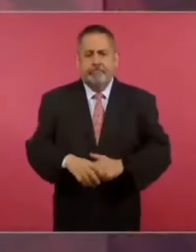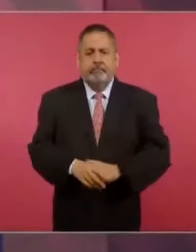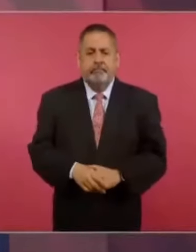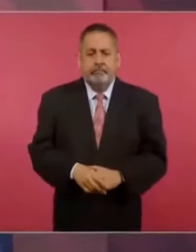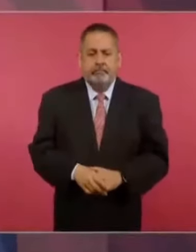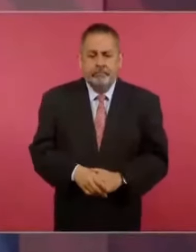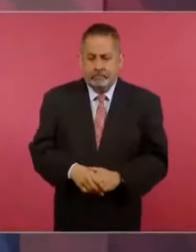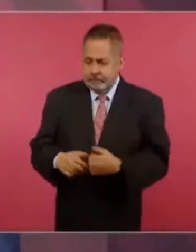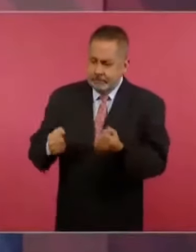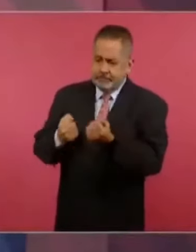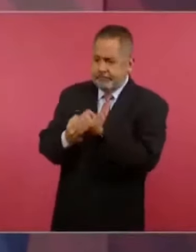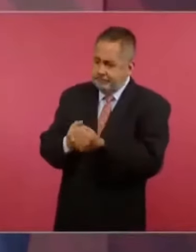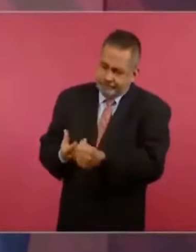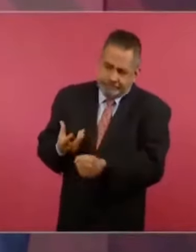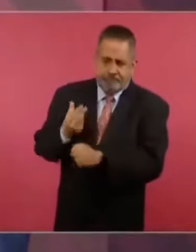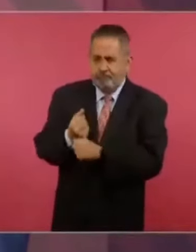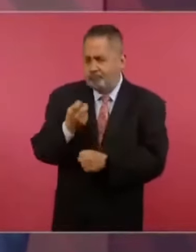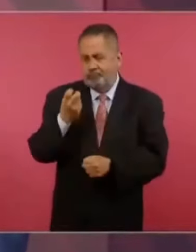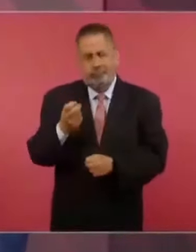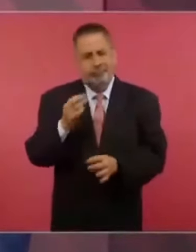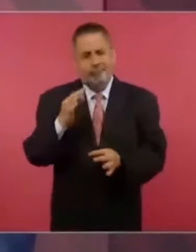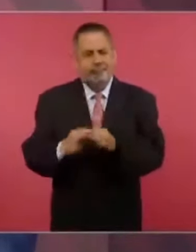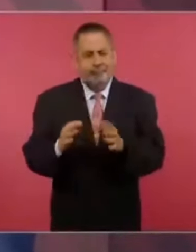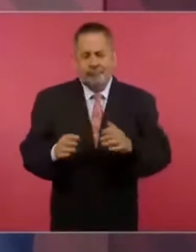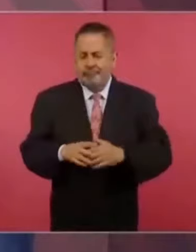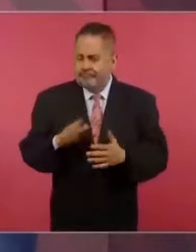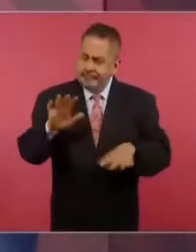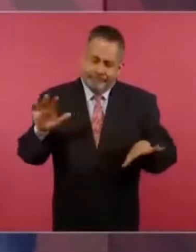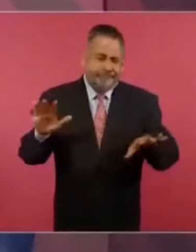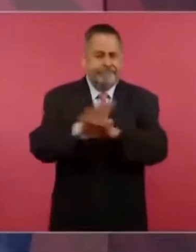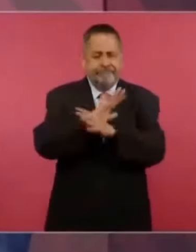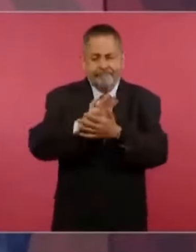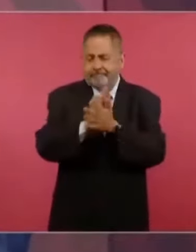Es fortalecer el mercado. Es un cambio